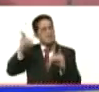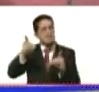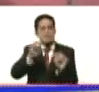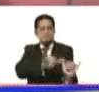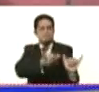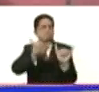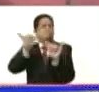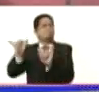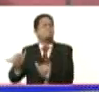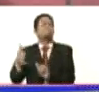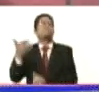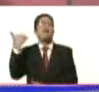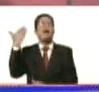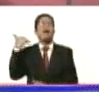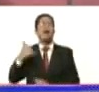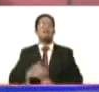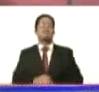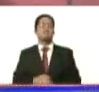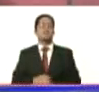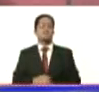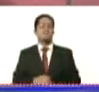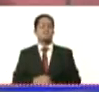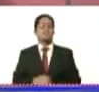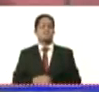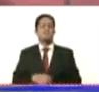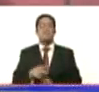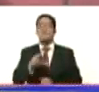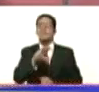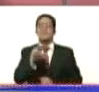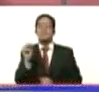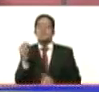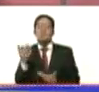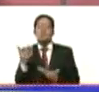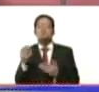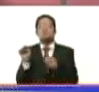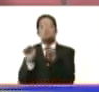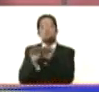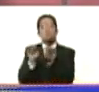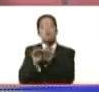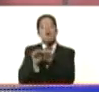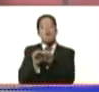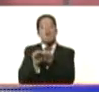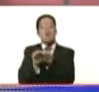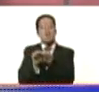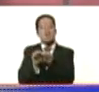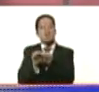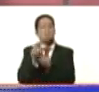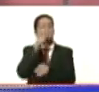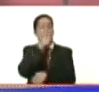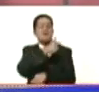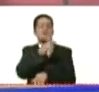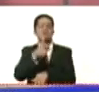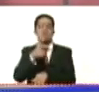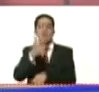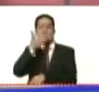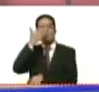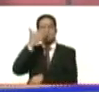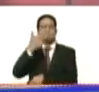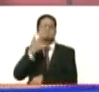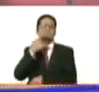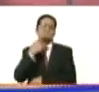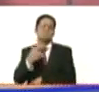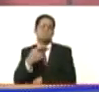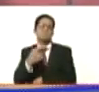No hablo de la manoseada en toda clase de contextos cuando se incluye hipócritamente